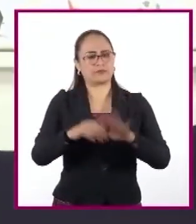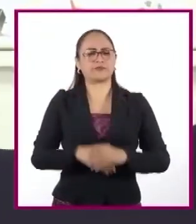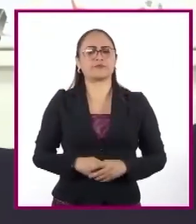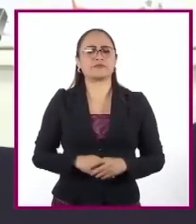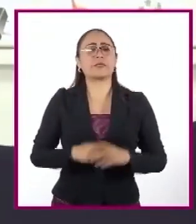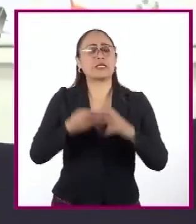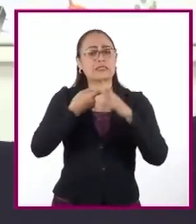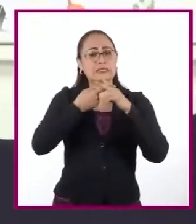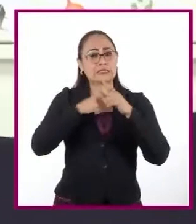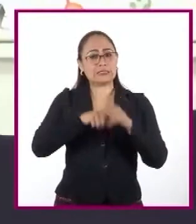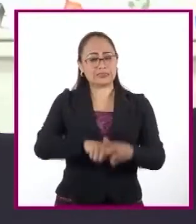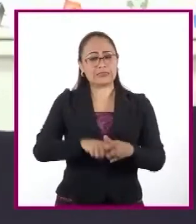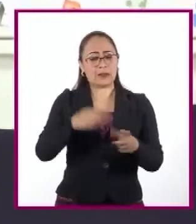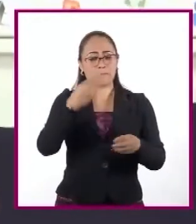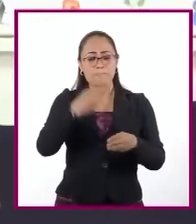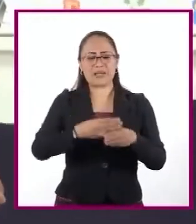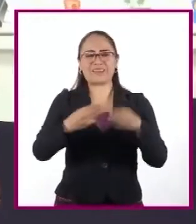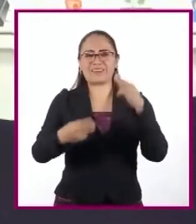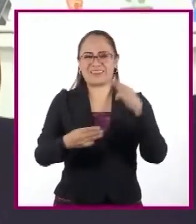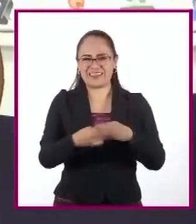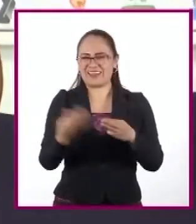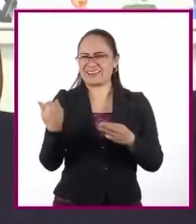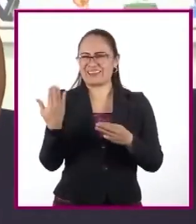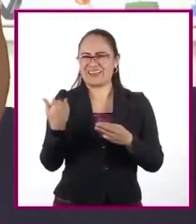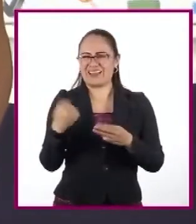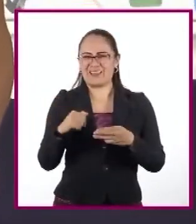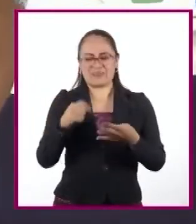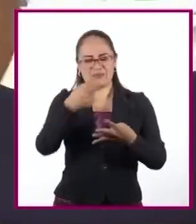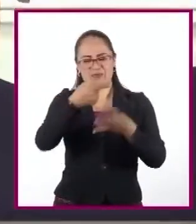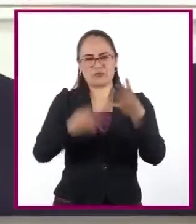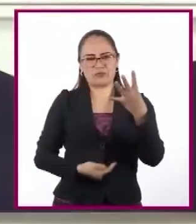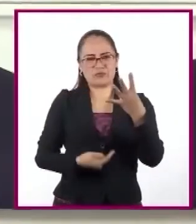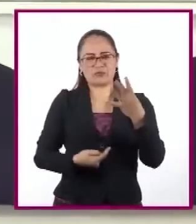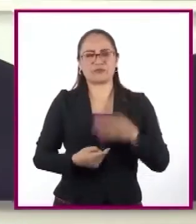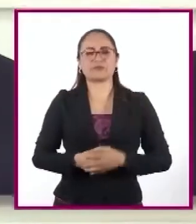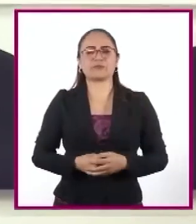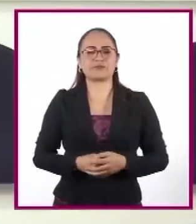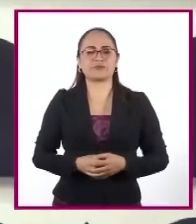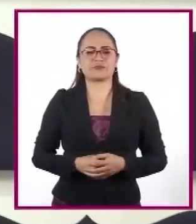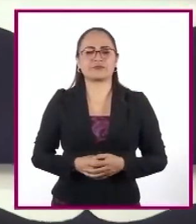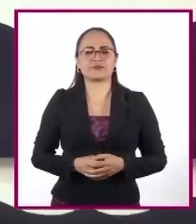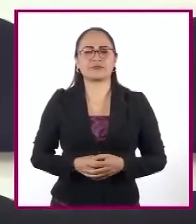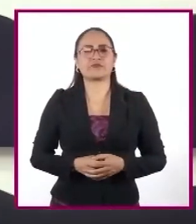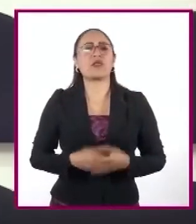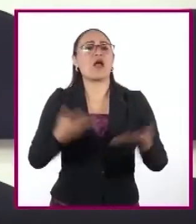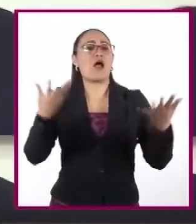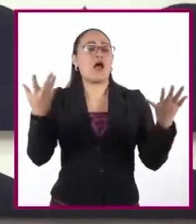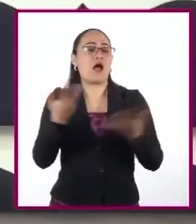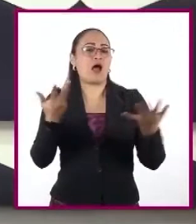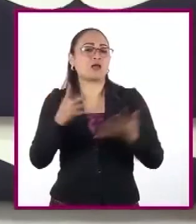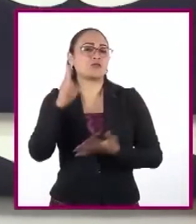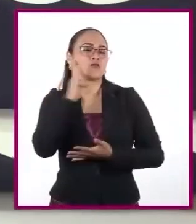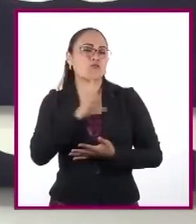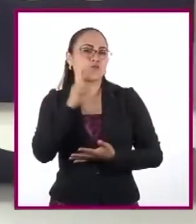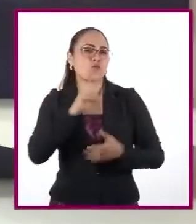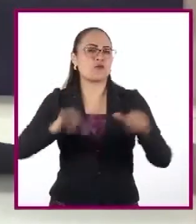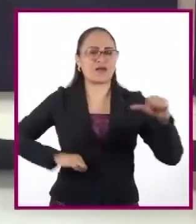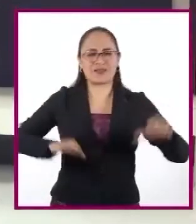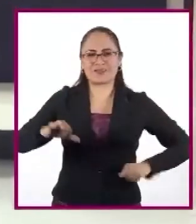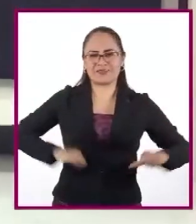comenzar a utilizar el material que se solicitó al inicio de la sesión. Vamos a realizar la siguiente actividad